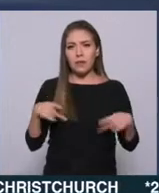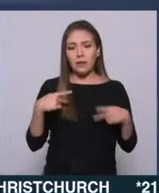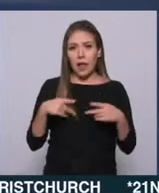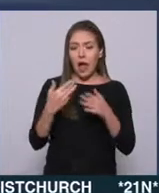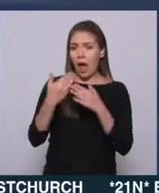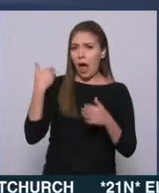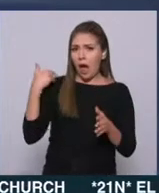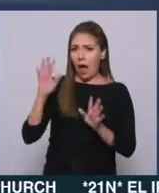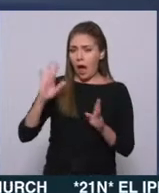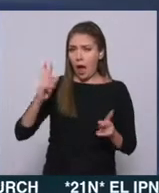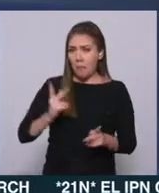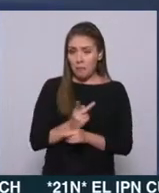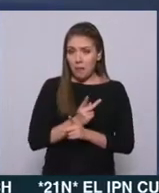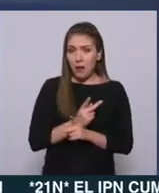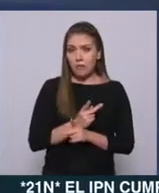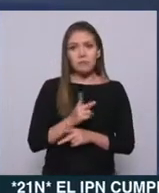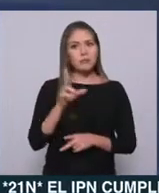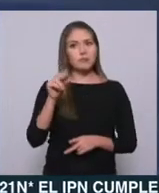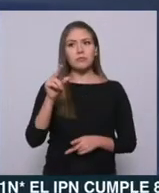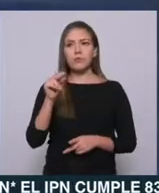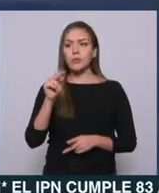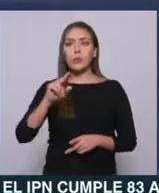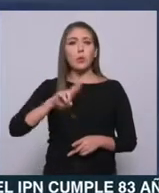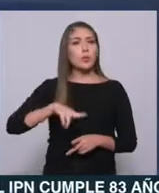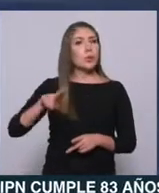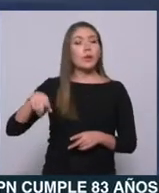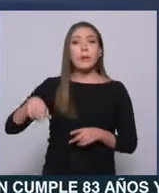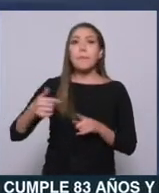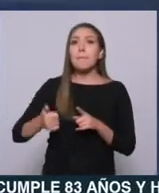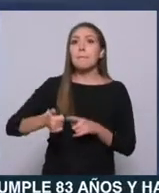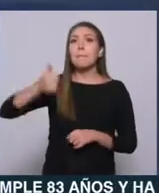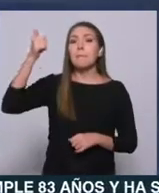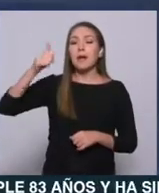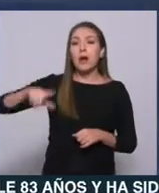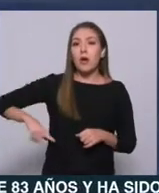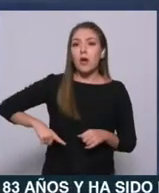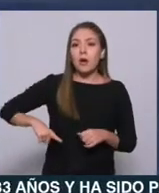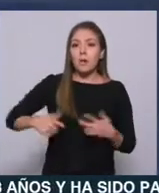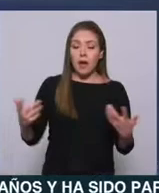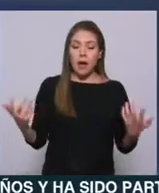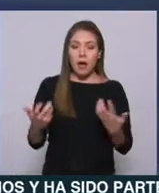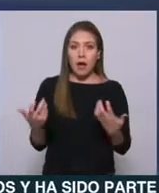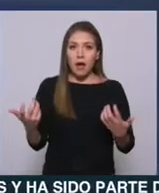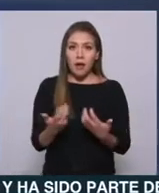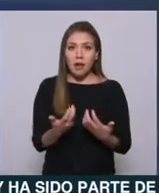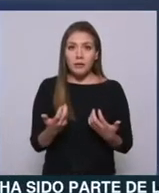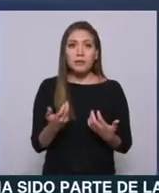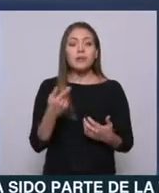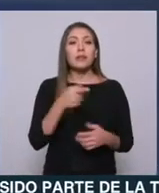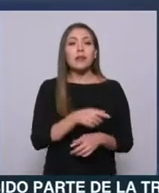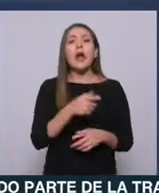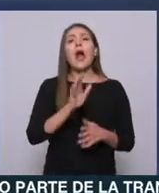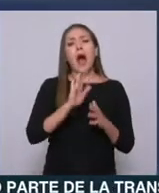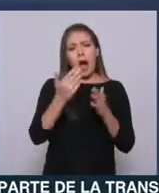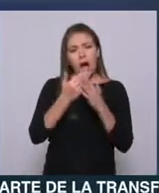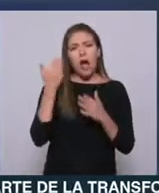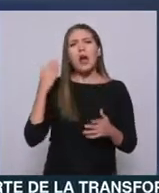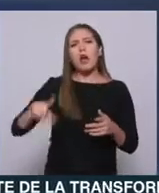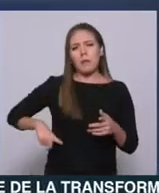es la primera vez. Ya se han realizado subastas, el gobierno frecuentemente realiza subastas, sin embargo, con esta finalidad no es.